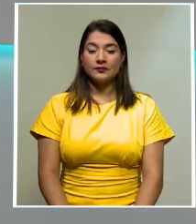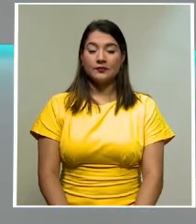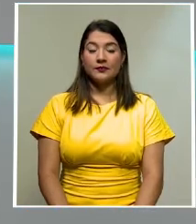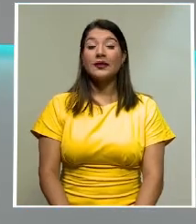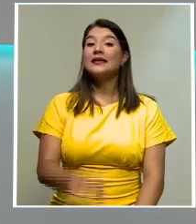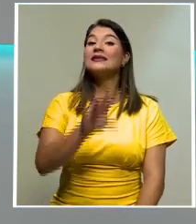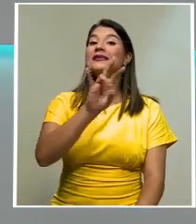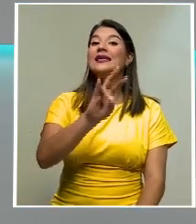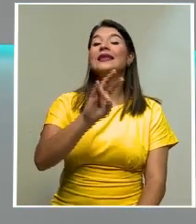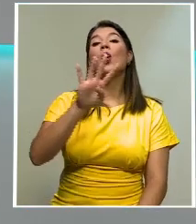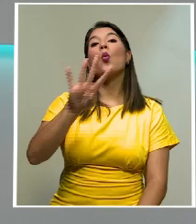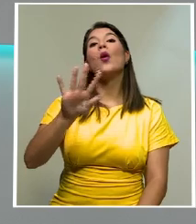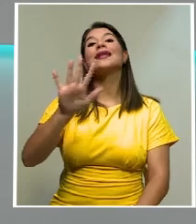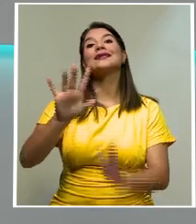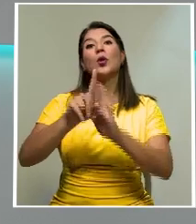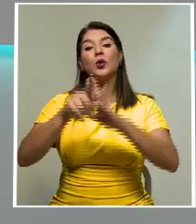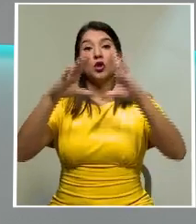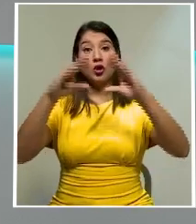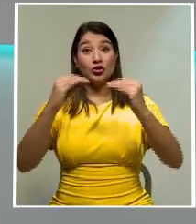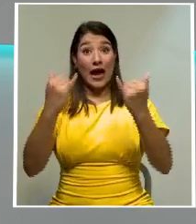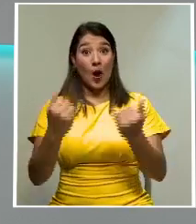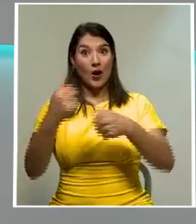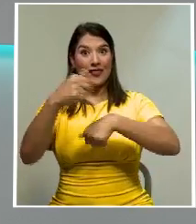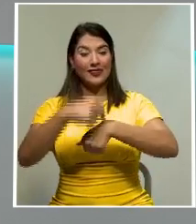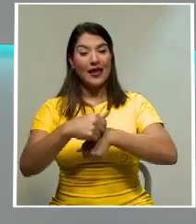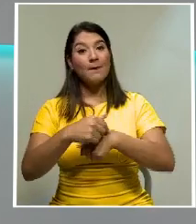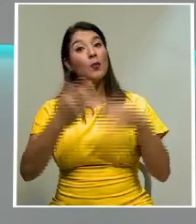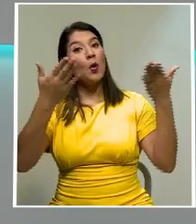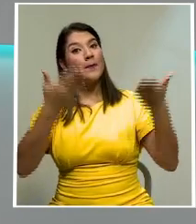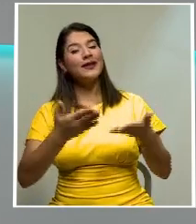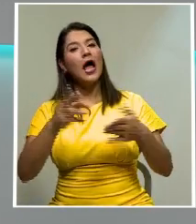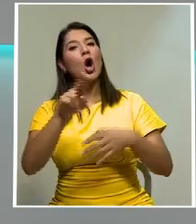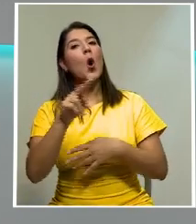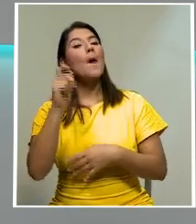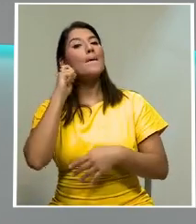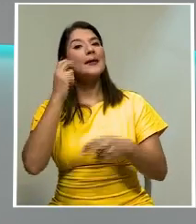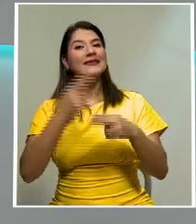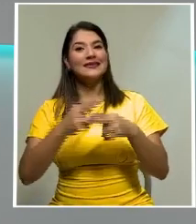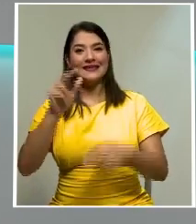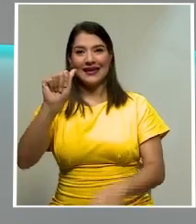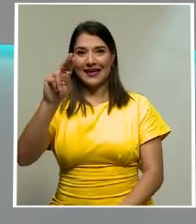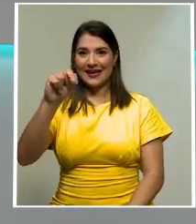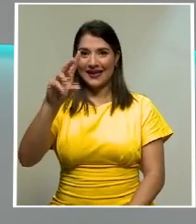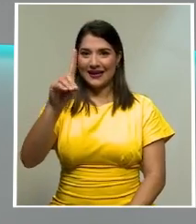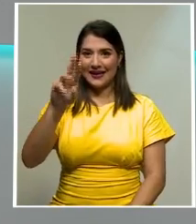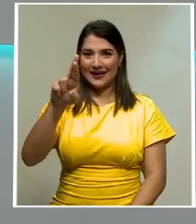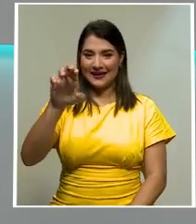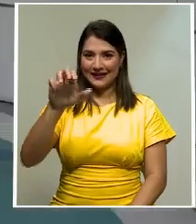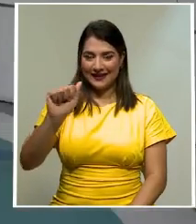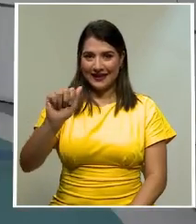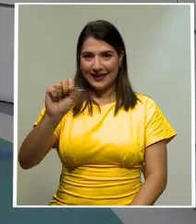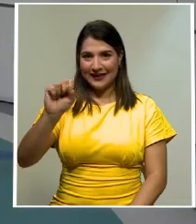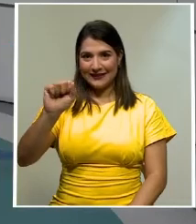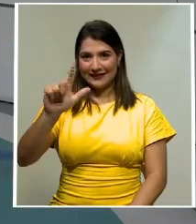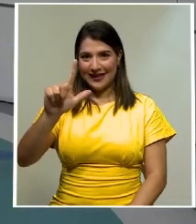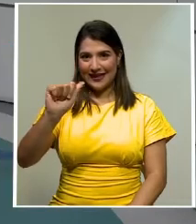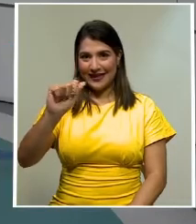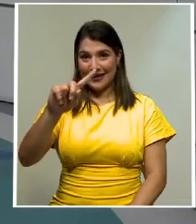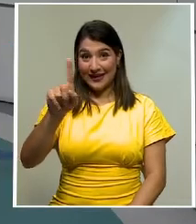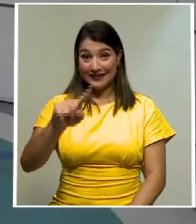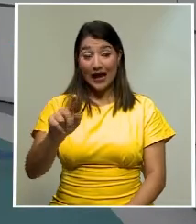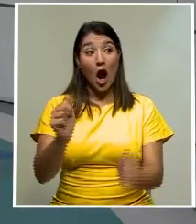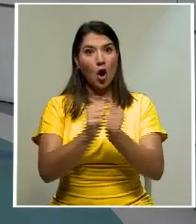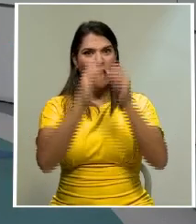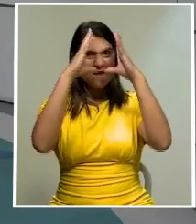7 de la noche con 45 minutos, hora de darle la bienvenida a nuestra compañera Andrea Salazar con todos los detalles de la jornada de fútbol que hoy estaba